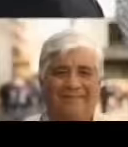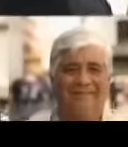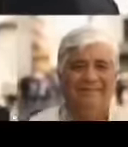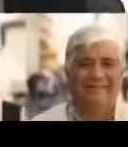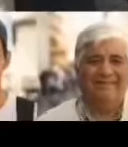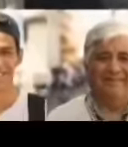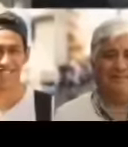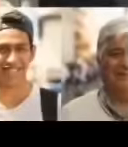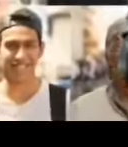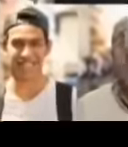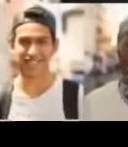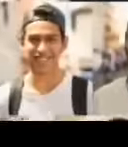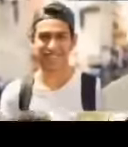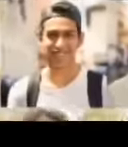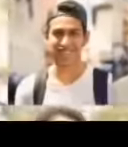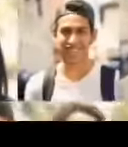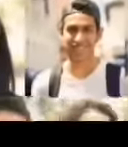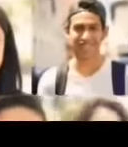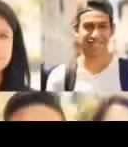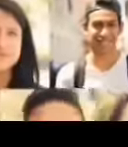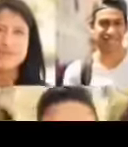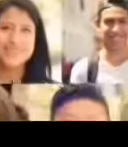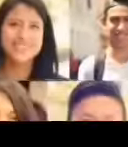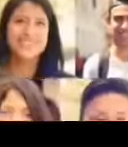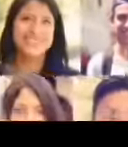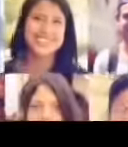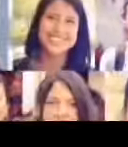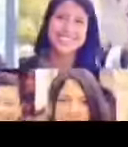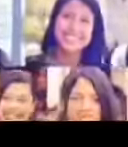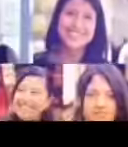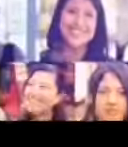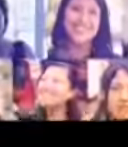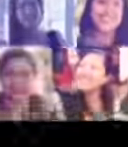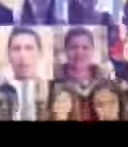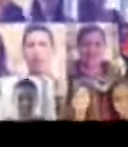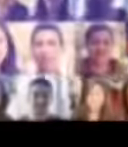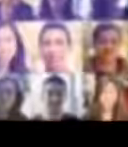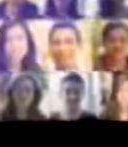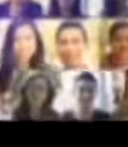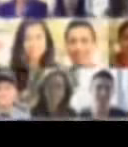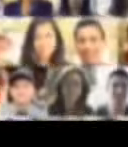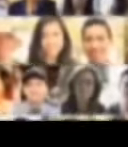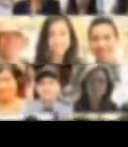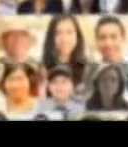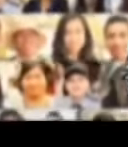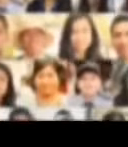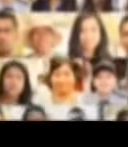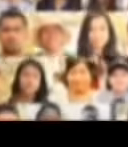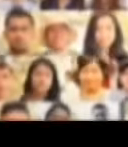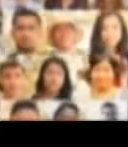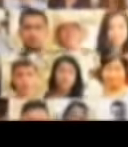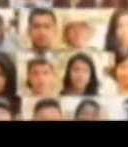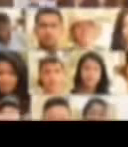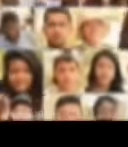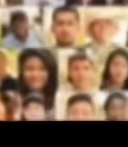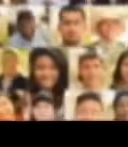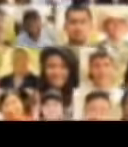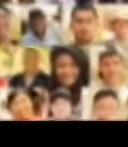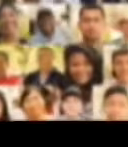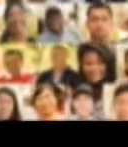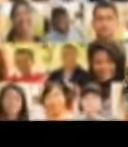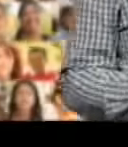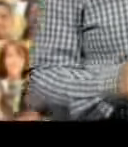Como tú, hay millones de ecuatorianos que nos ven y escuchan. Los medios públicos llegan a las 24 provincias del Ecuador.